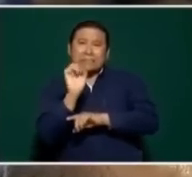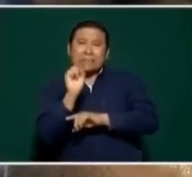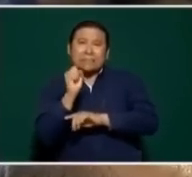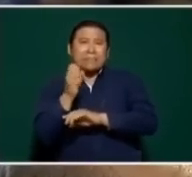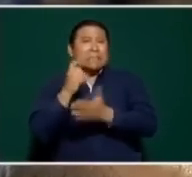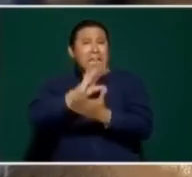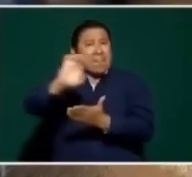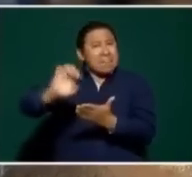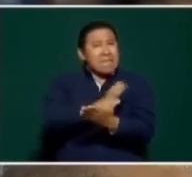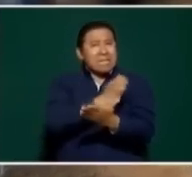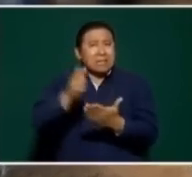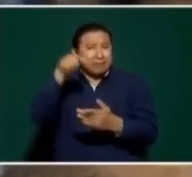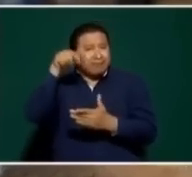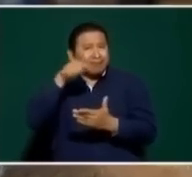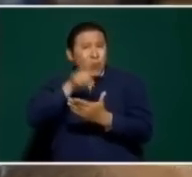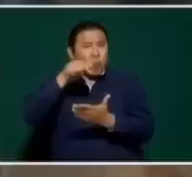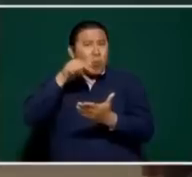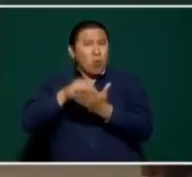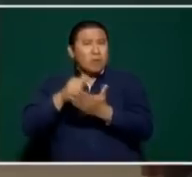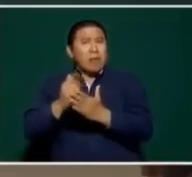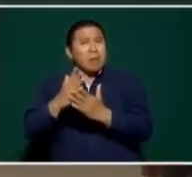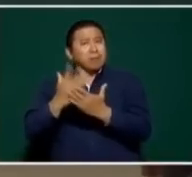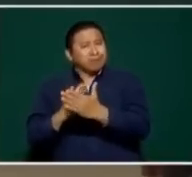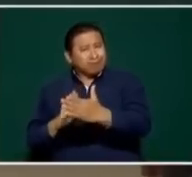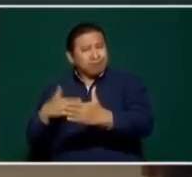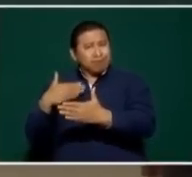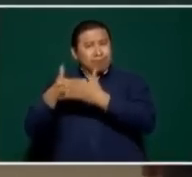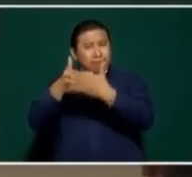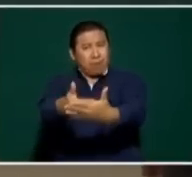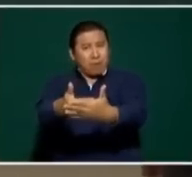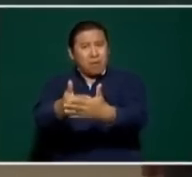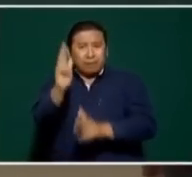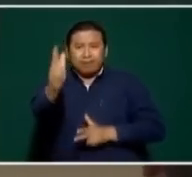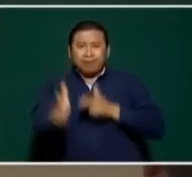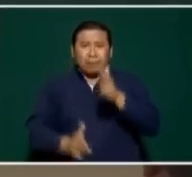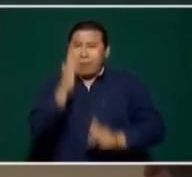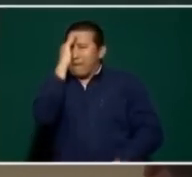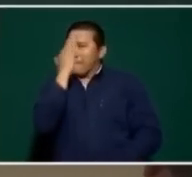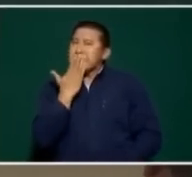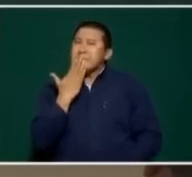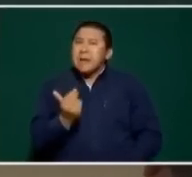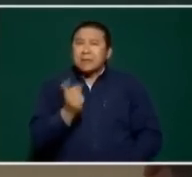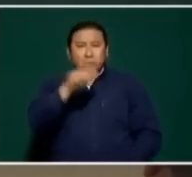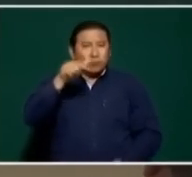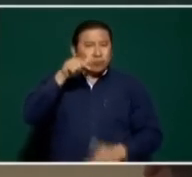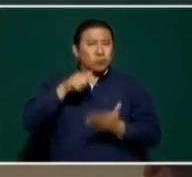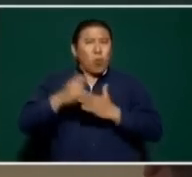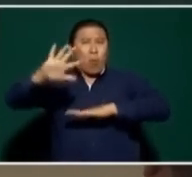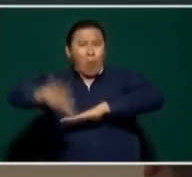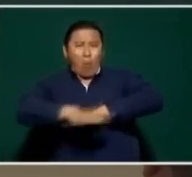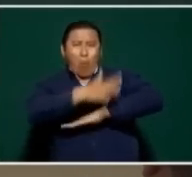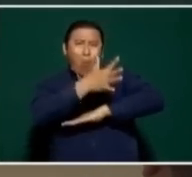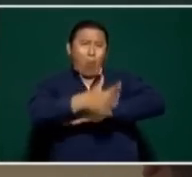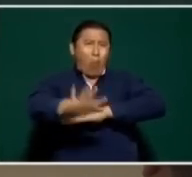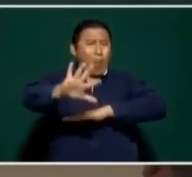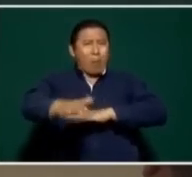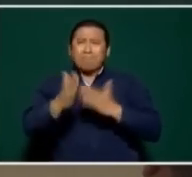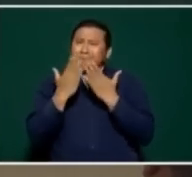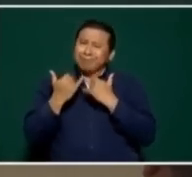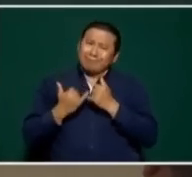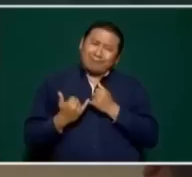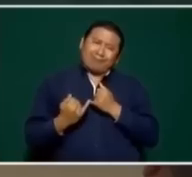de la estación más cercana del proyecto Tren Maya, porque su distancia con la costa es mucha